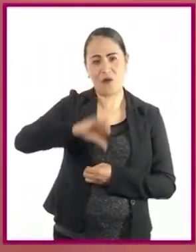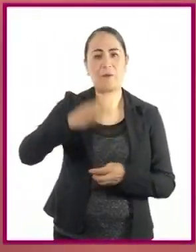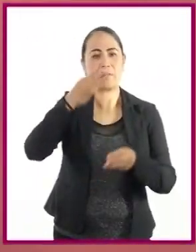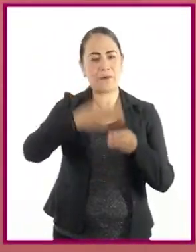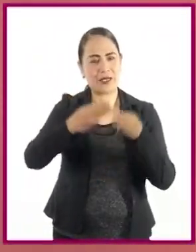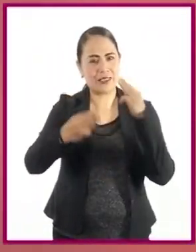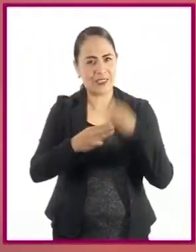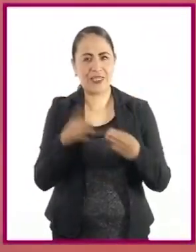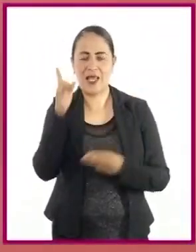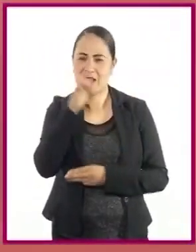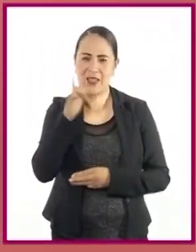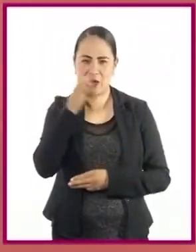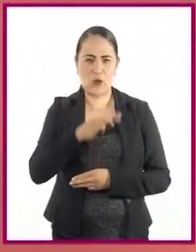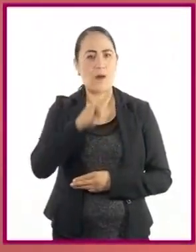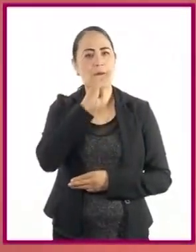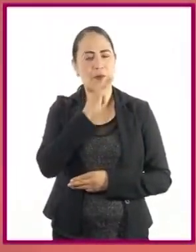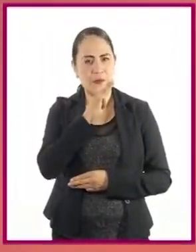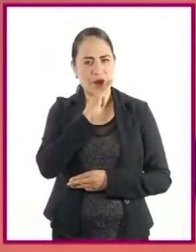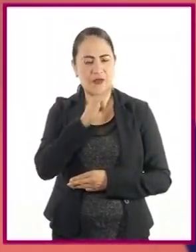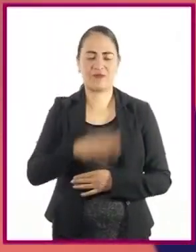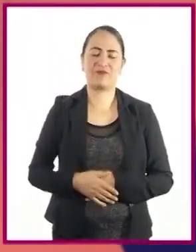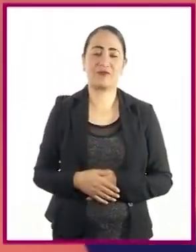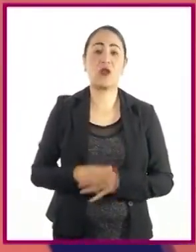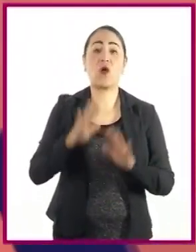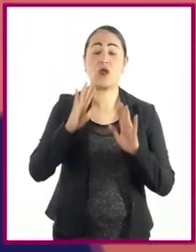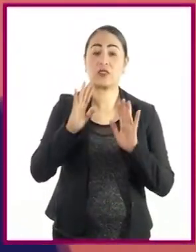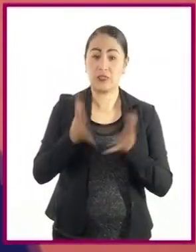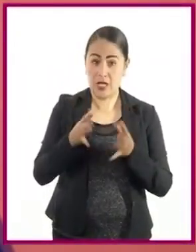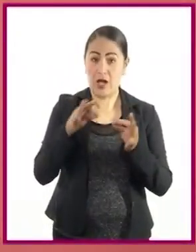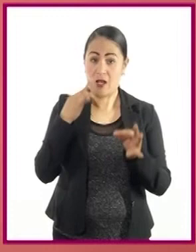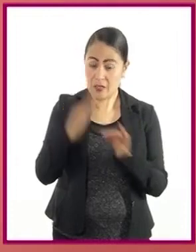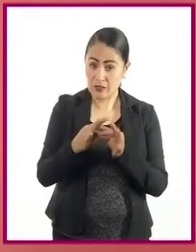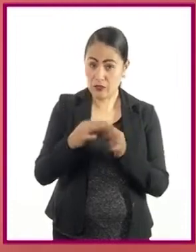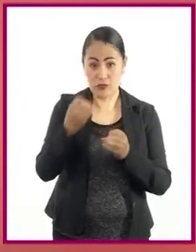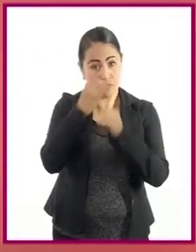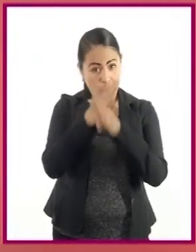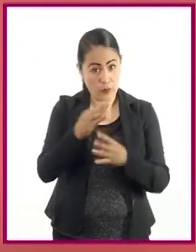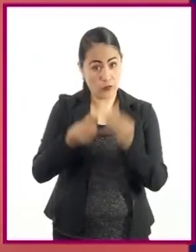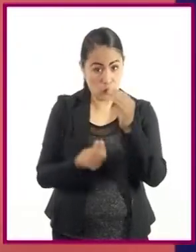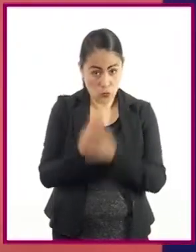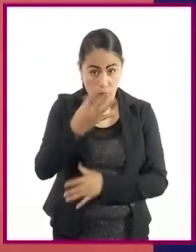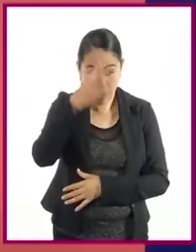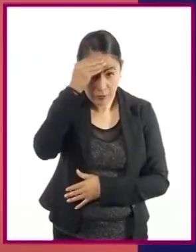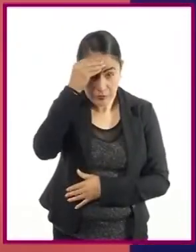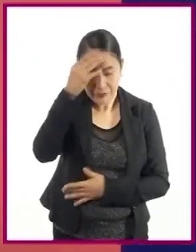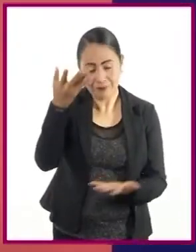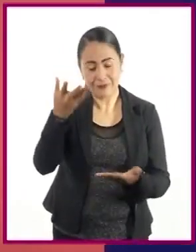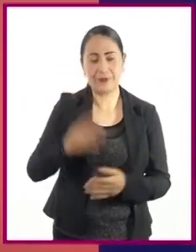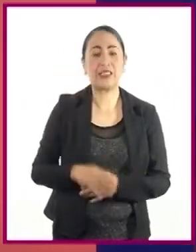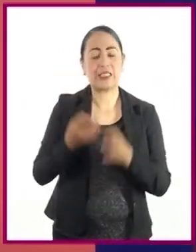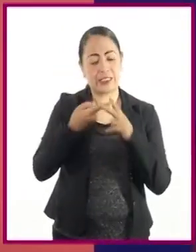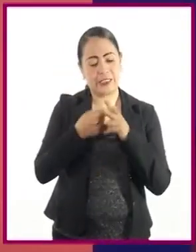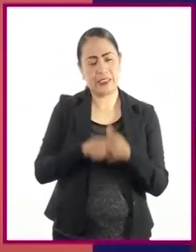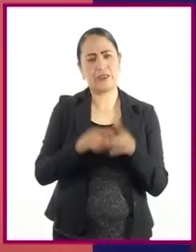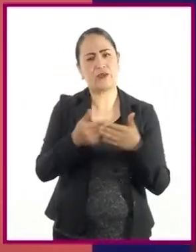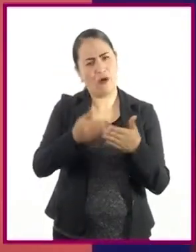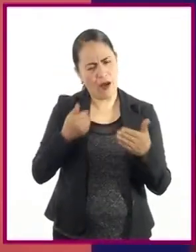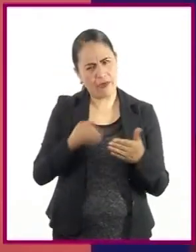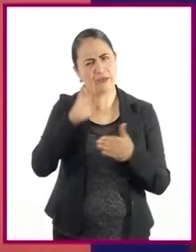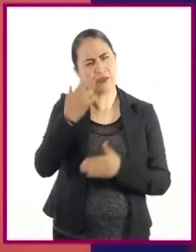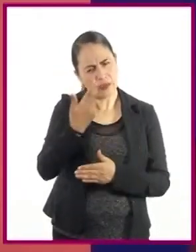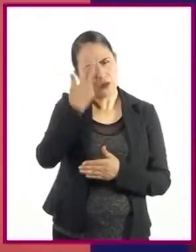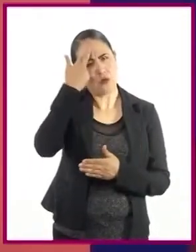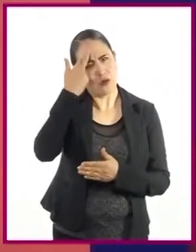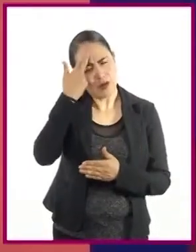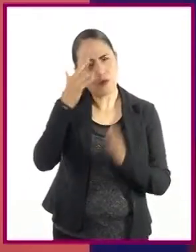asignatura Lengua Materna. ¿Están listos para aprender nuevos contenidos? Antes de comenzar, es importante recordar